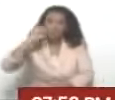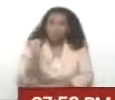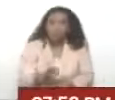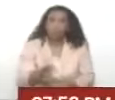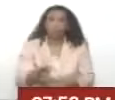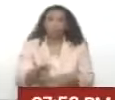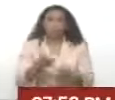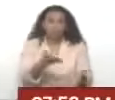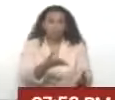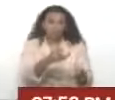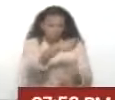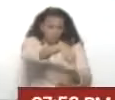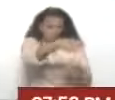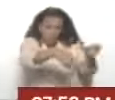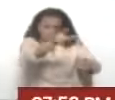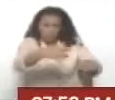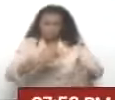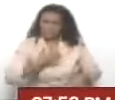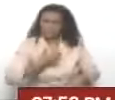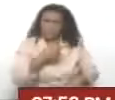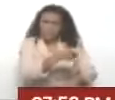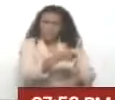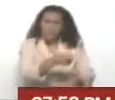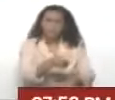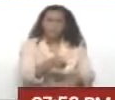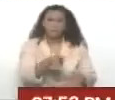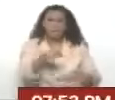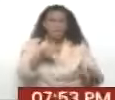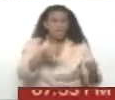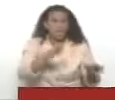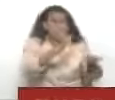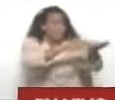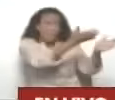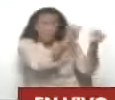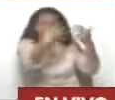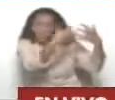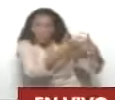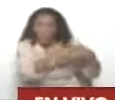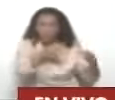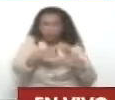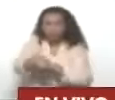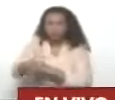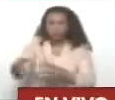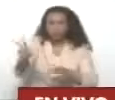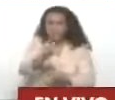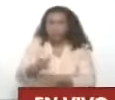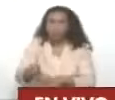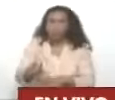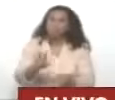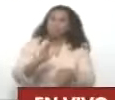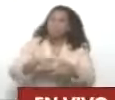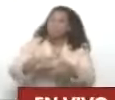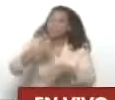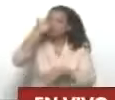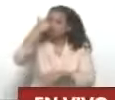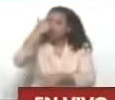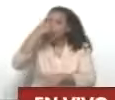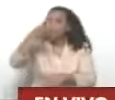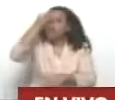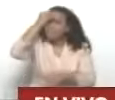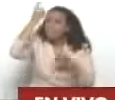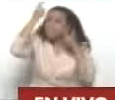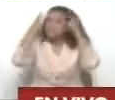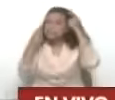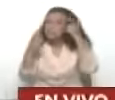y odiadoras. ¿Ah? Los que pidieron invasión. Y yo siempre he tenido una sola fórmula que aprendí del comandante